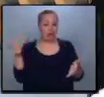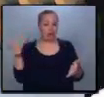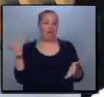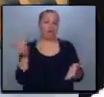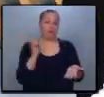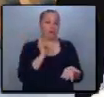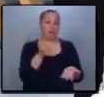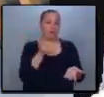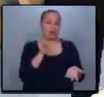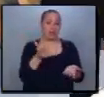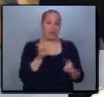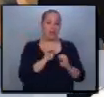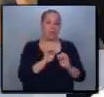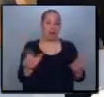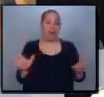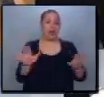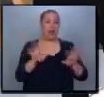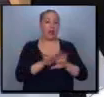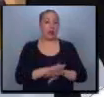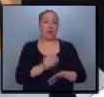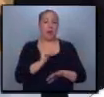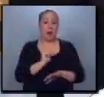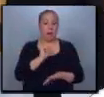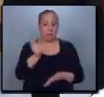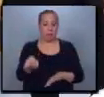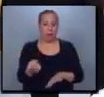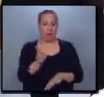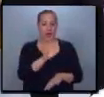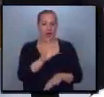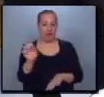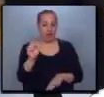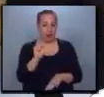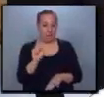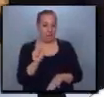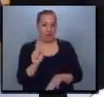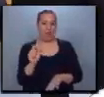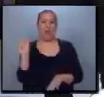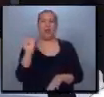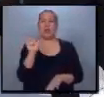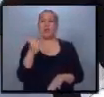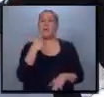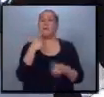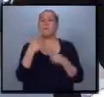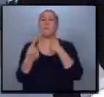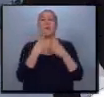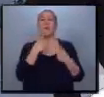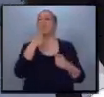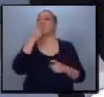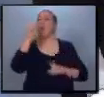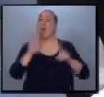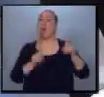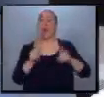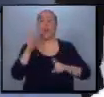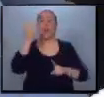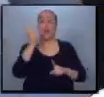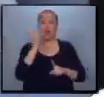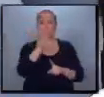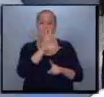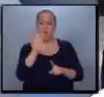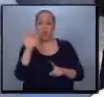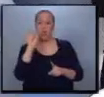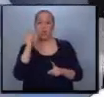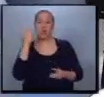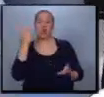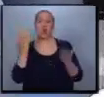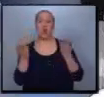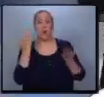sí, hubo un error, porque dejar una propina de 500 pesos. Recién les preguntaba a los chicos a ver si alguno tenía uno de 500, digo, para compararlo. A Gorodish